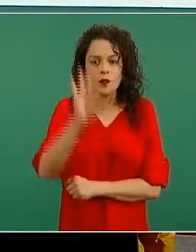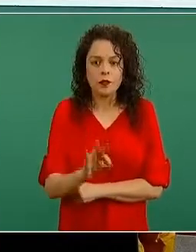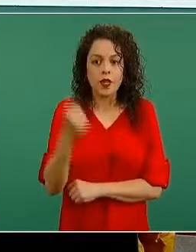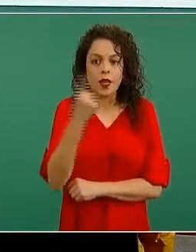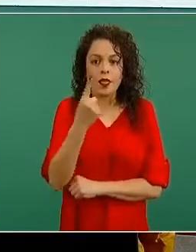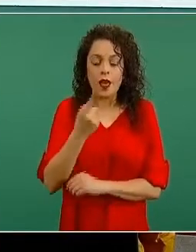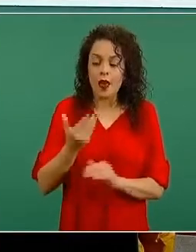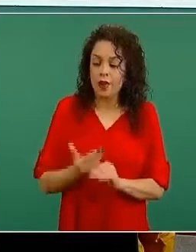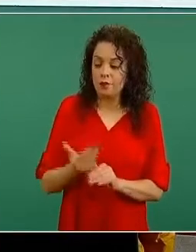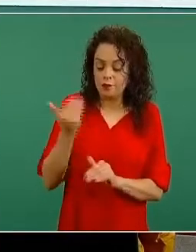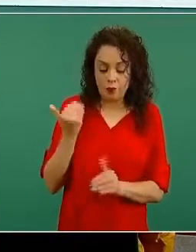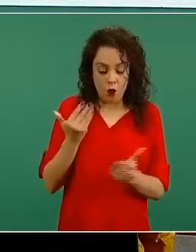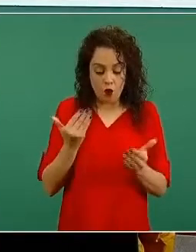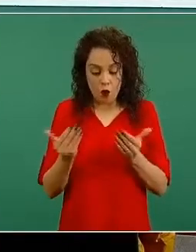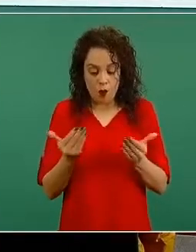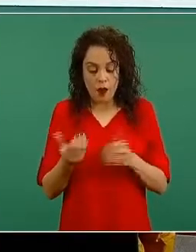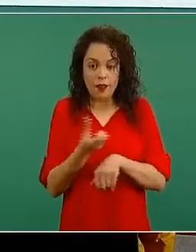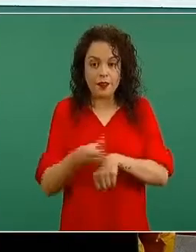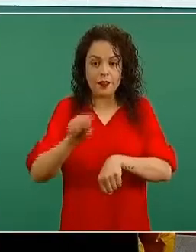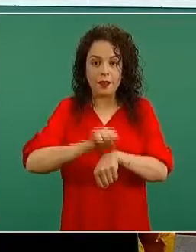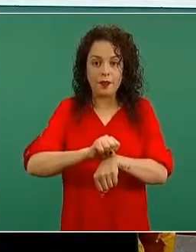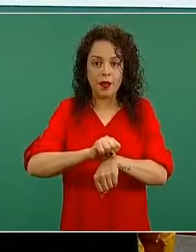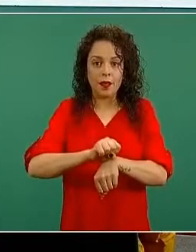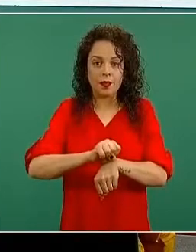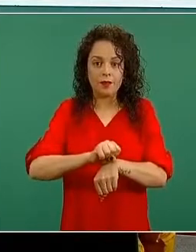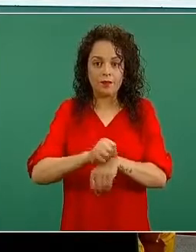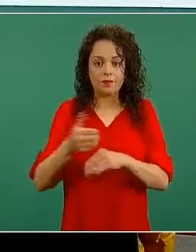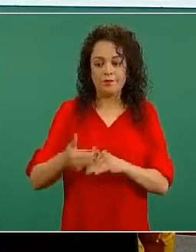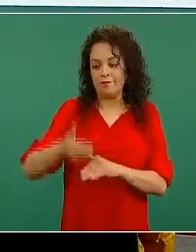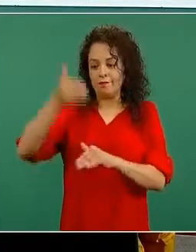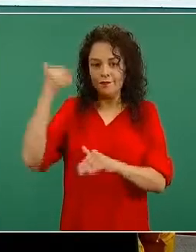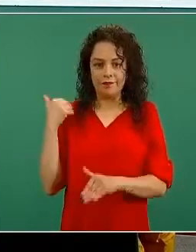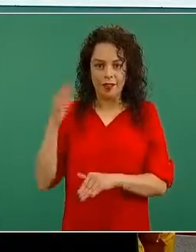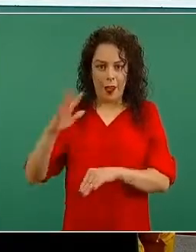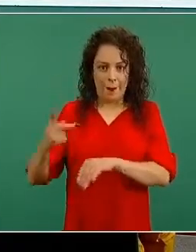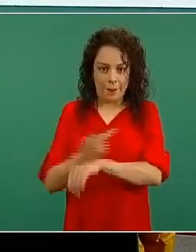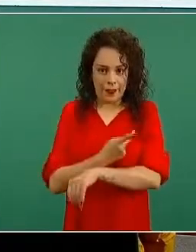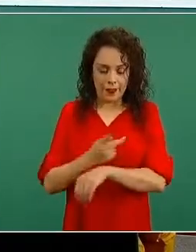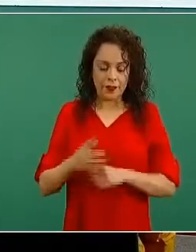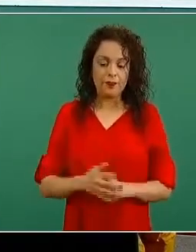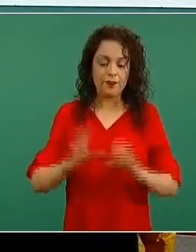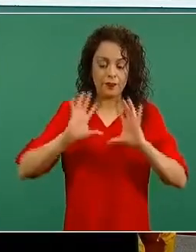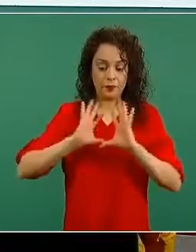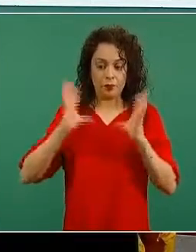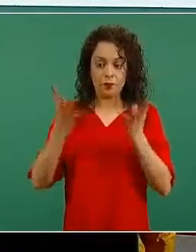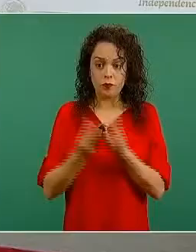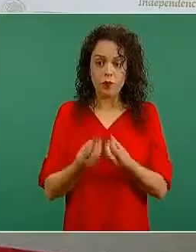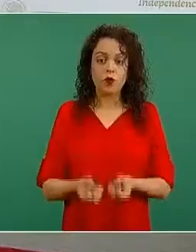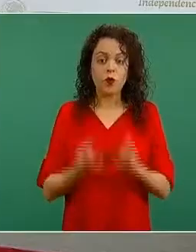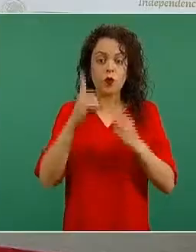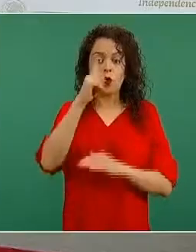la semana inmediata anterior. Tenemos un total de casos estimados de